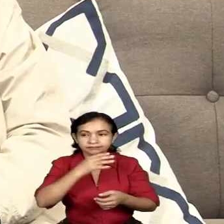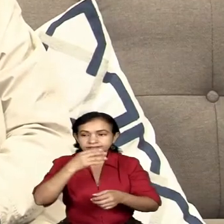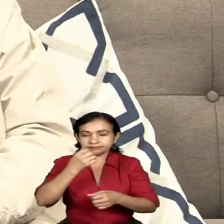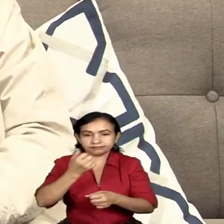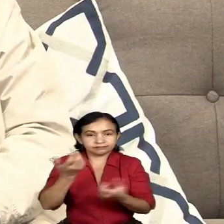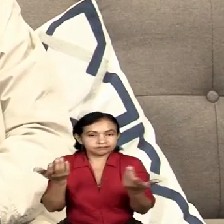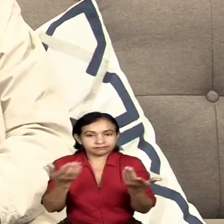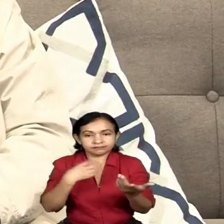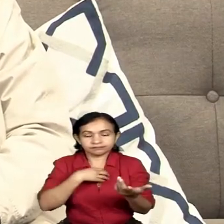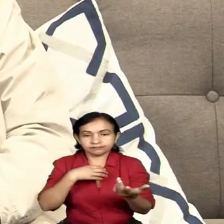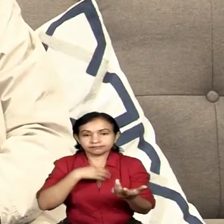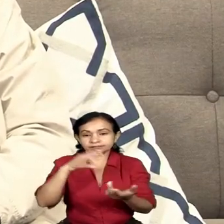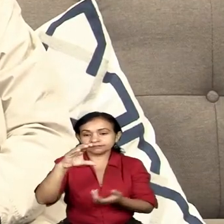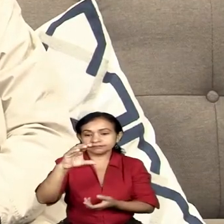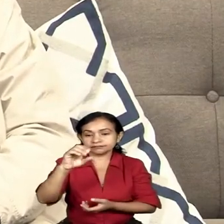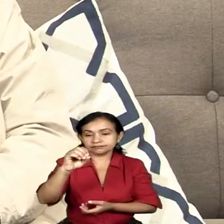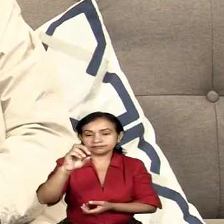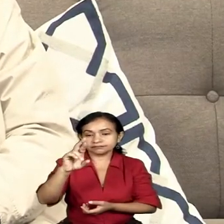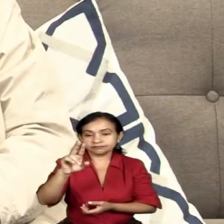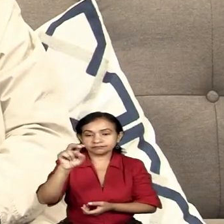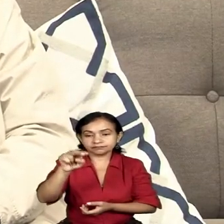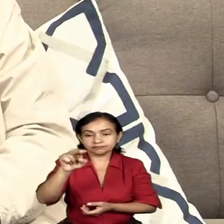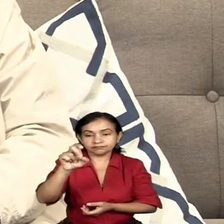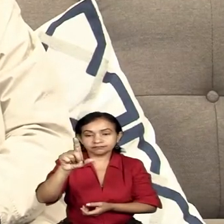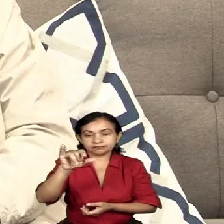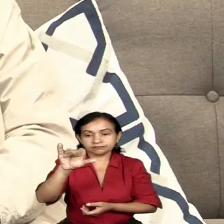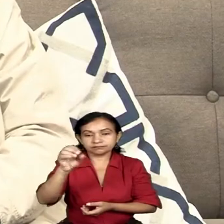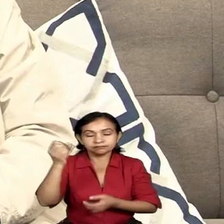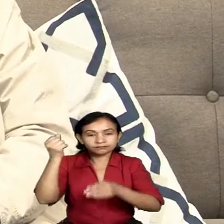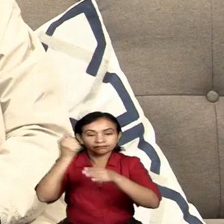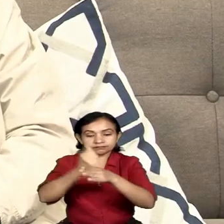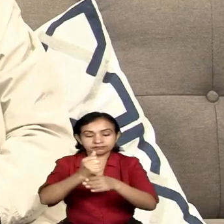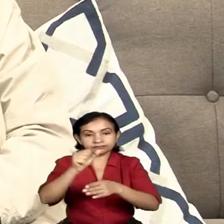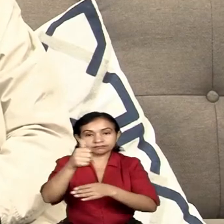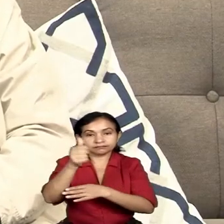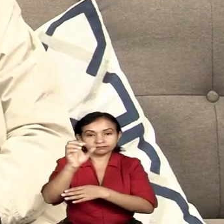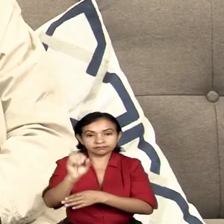A Cornelio, cuando lo matan en el 60,